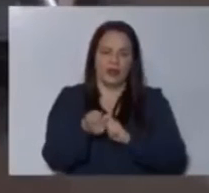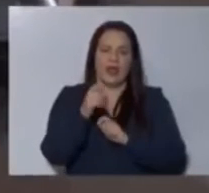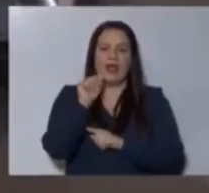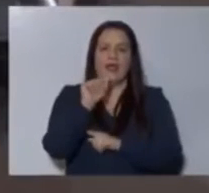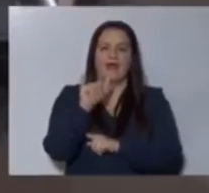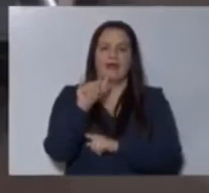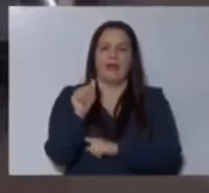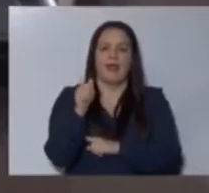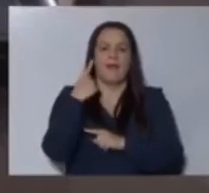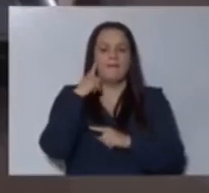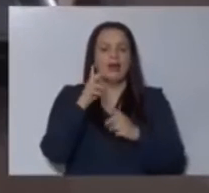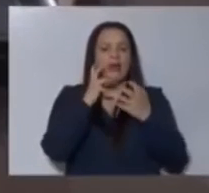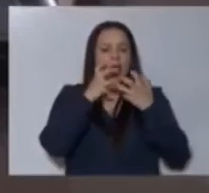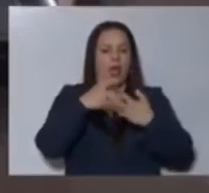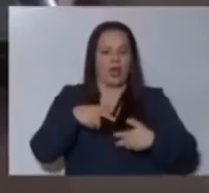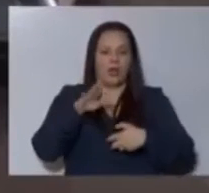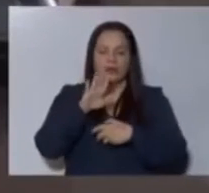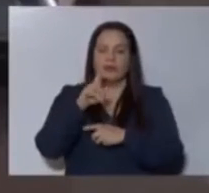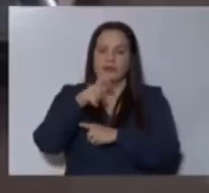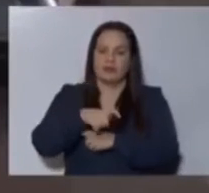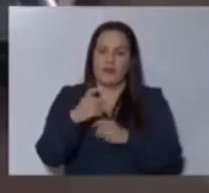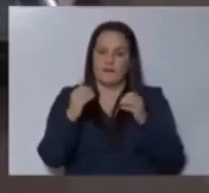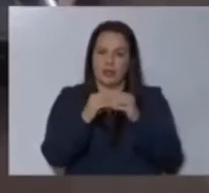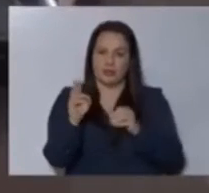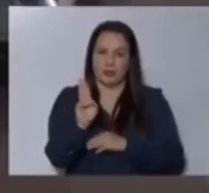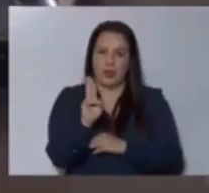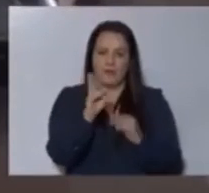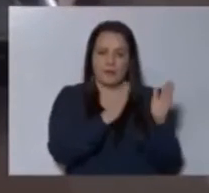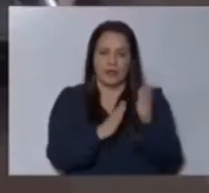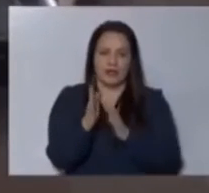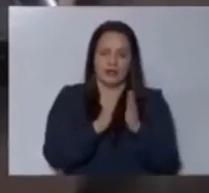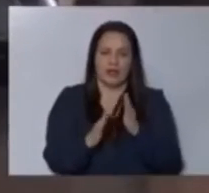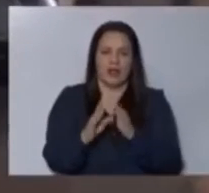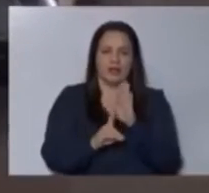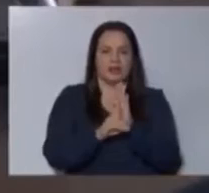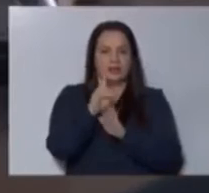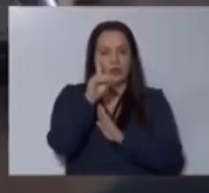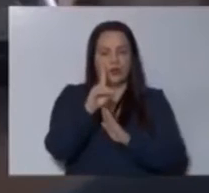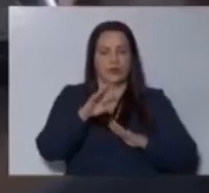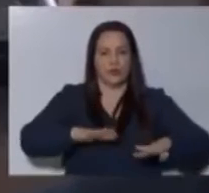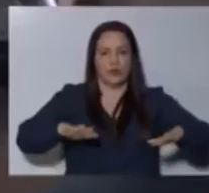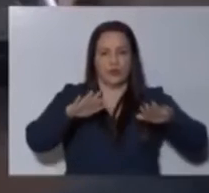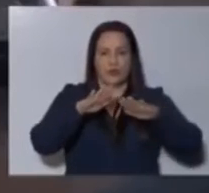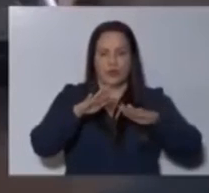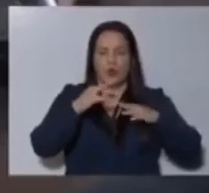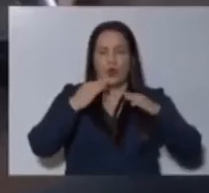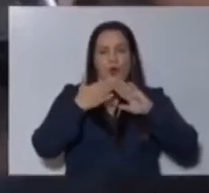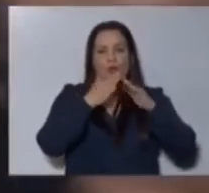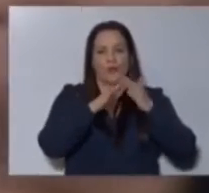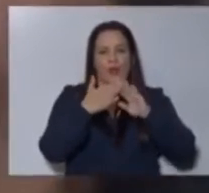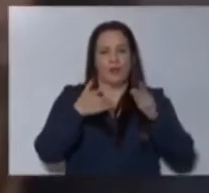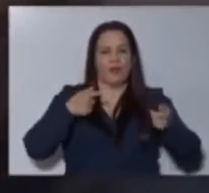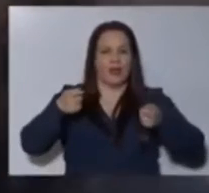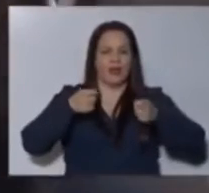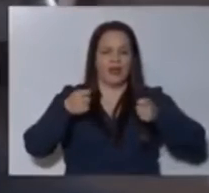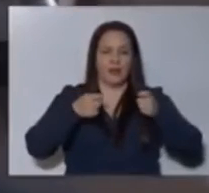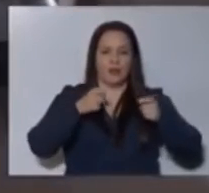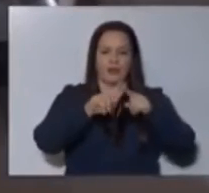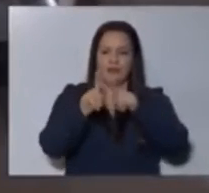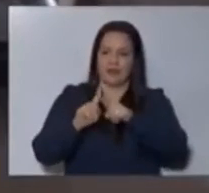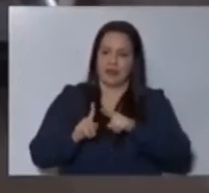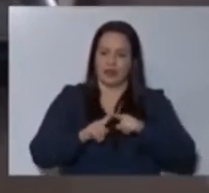las necesidades más urgentes, la planificación del desarrollo urbano y al manejo de los racionamientos de agua en los diferentes lugares del